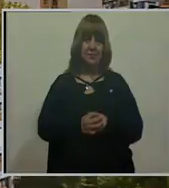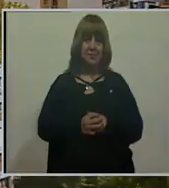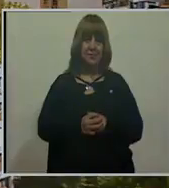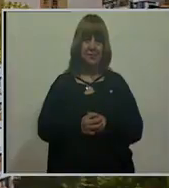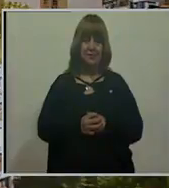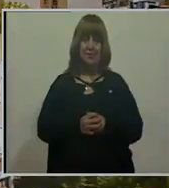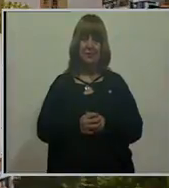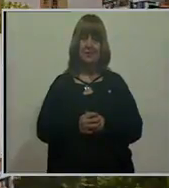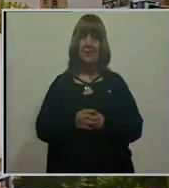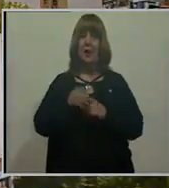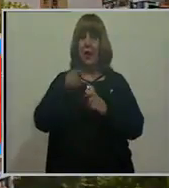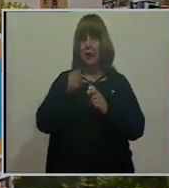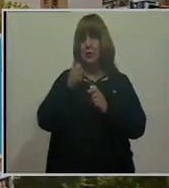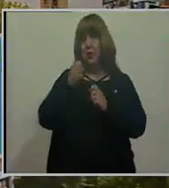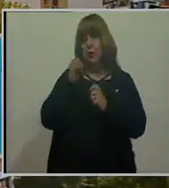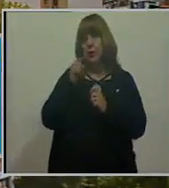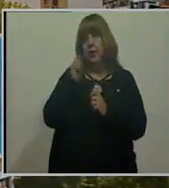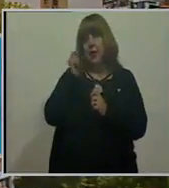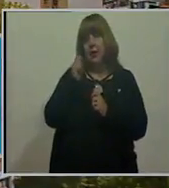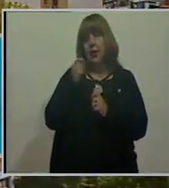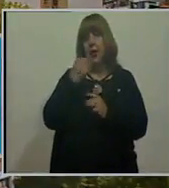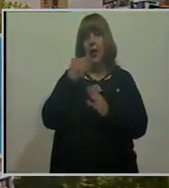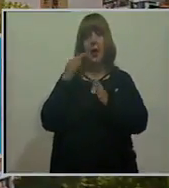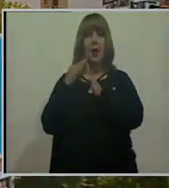Bueno, la palabra de vecinos, entonces